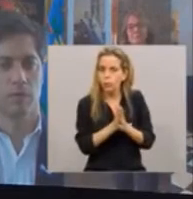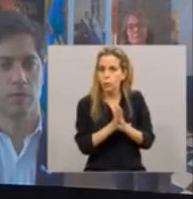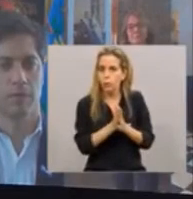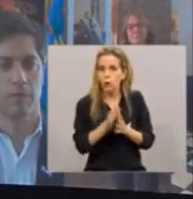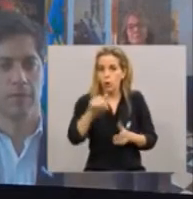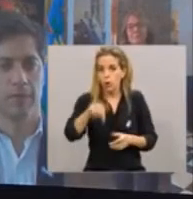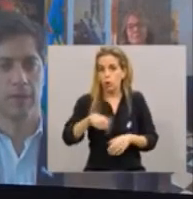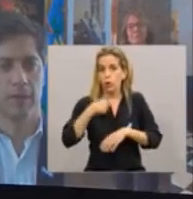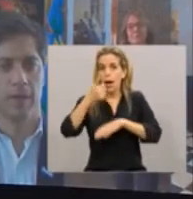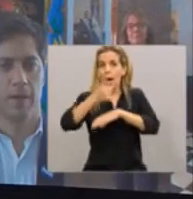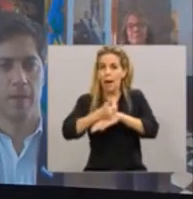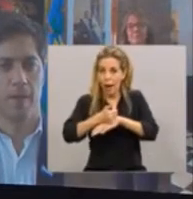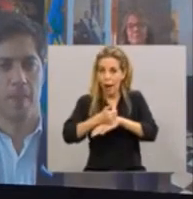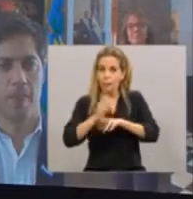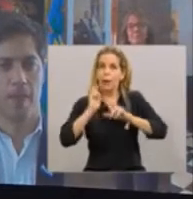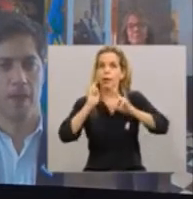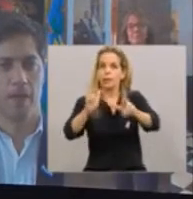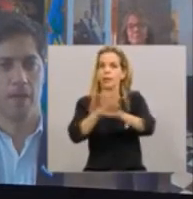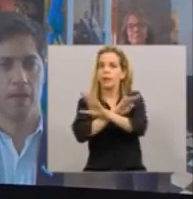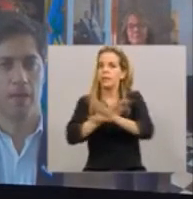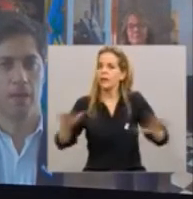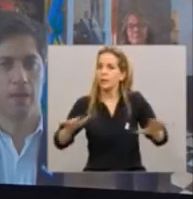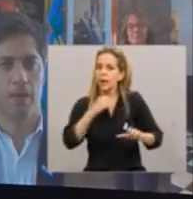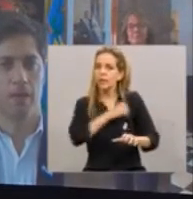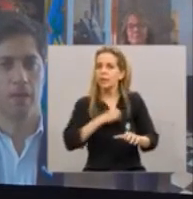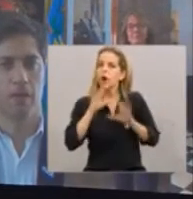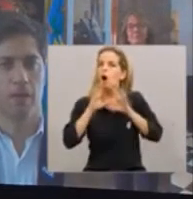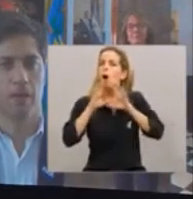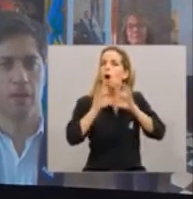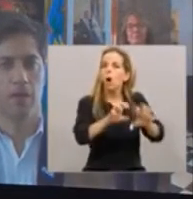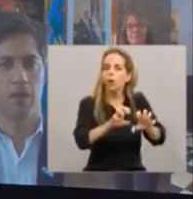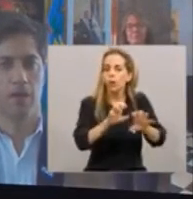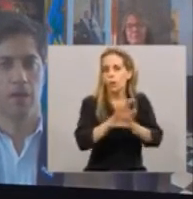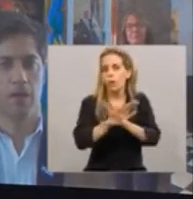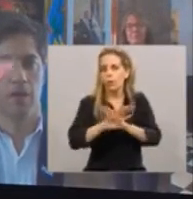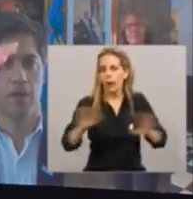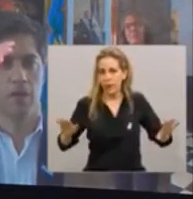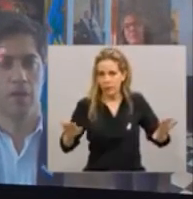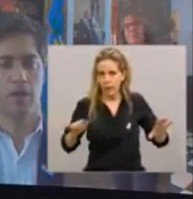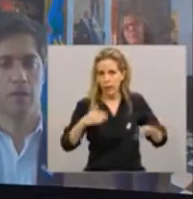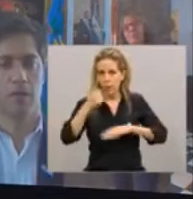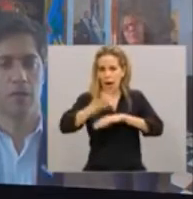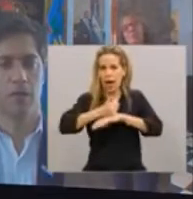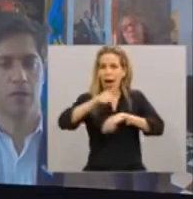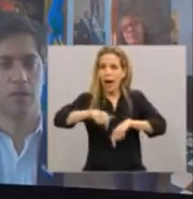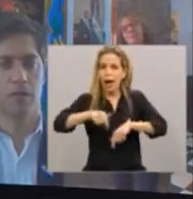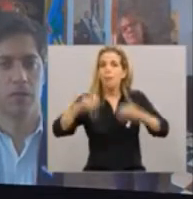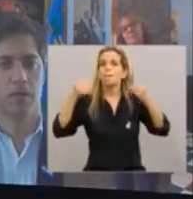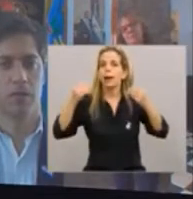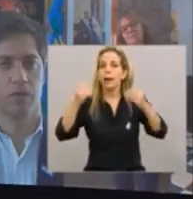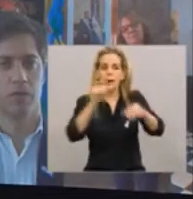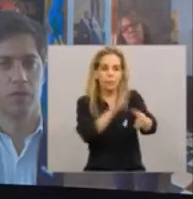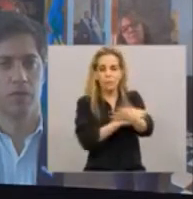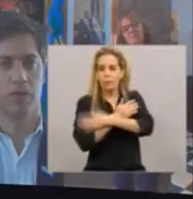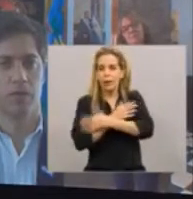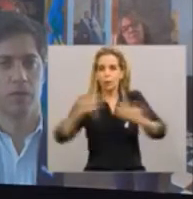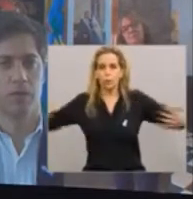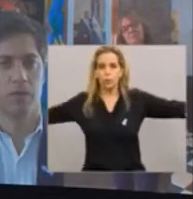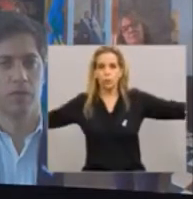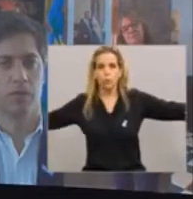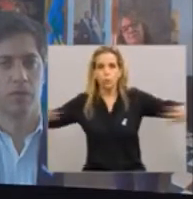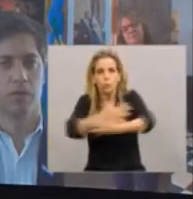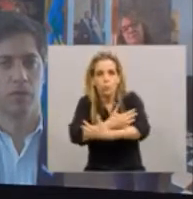terminar con la sociedad odiadores seriales y vine aquí a abrir los brazos para que todos nos unamos